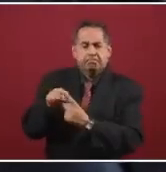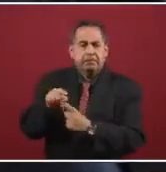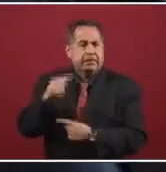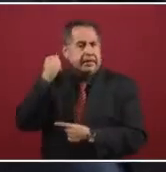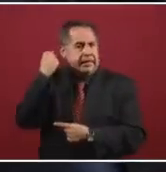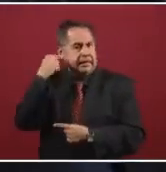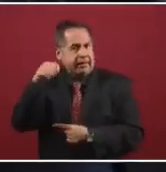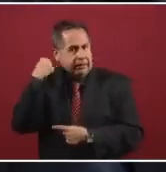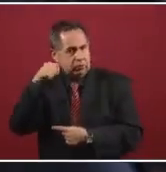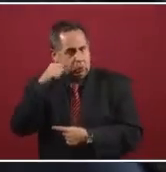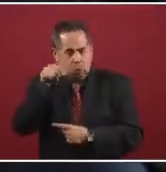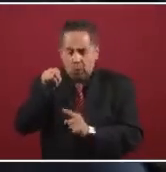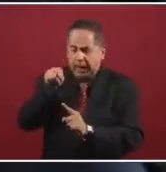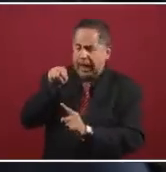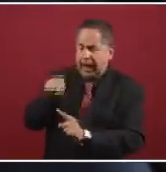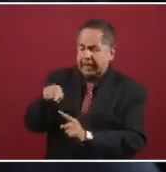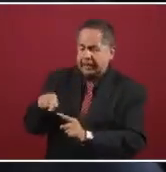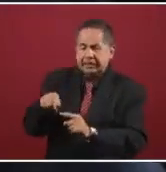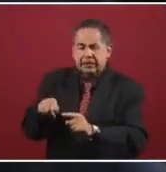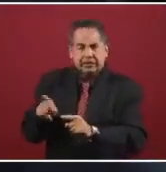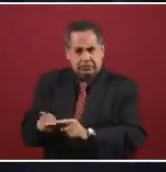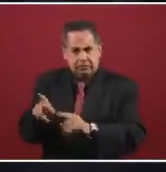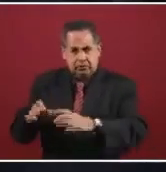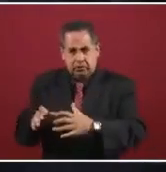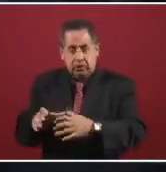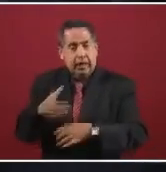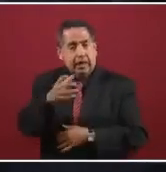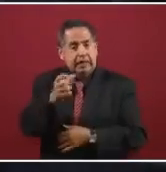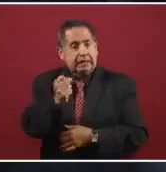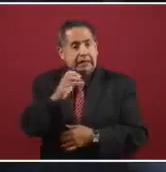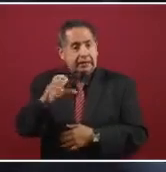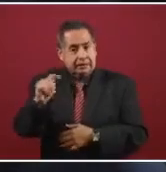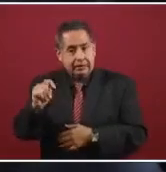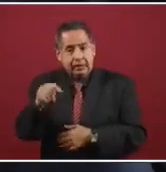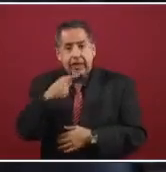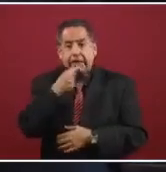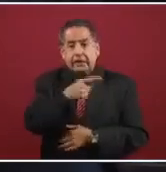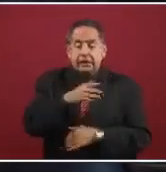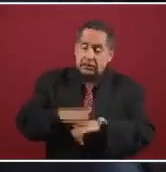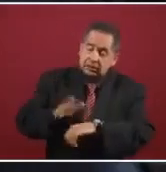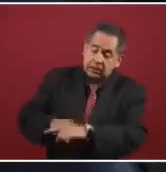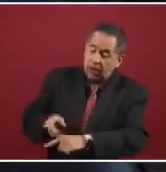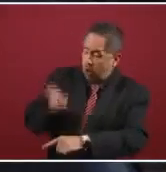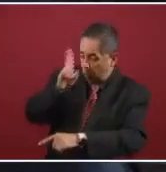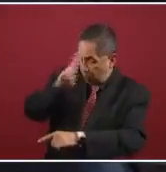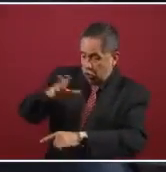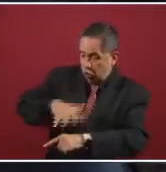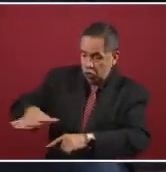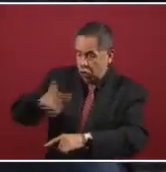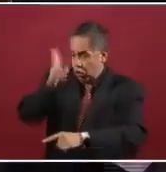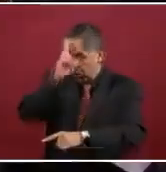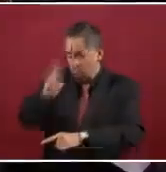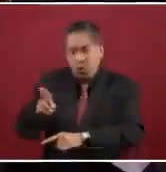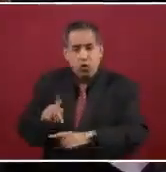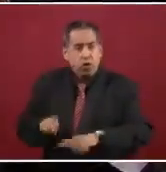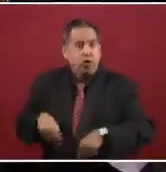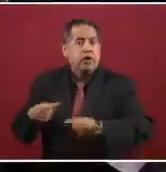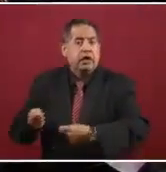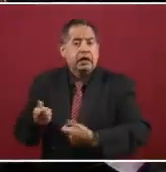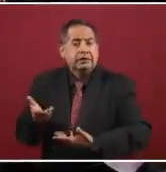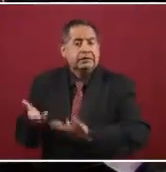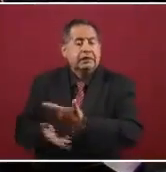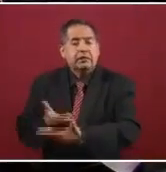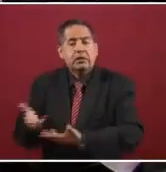Tabasco, en donde la Secretaría de Comunicación y Transporte prohibió que dieran servicio